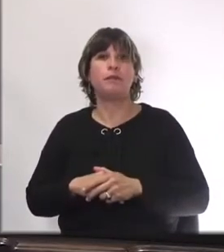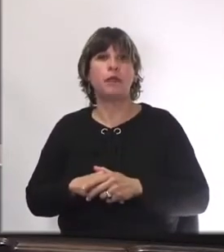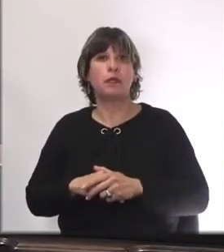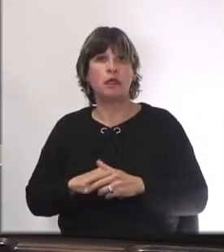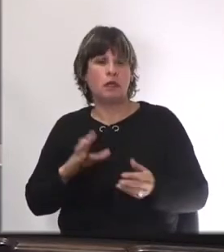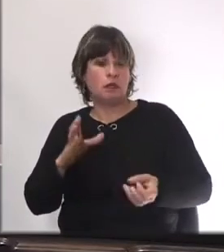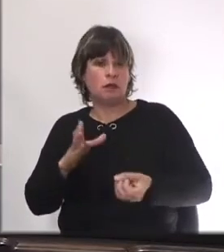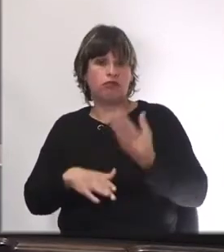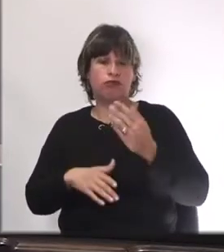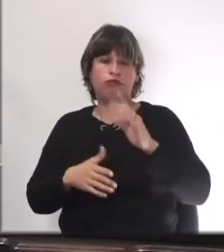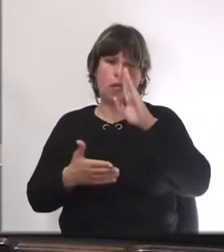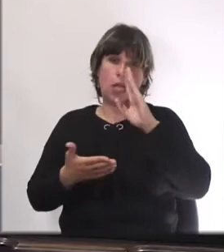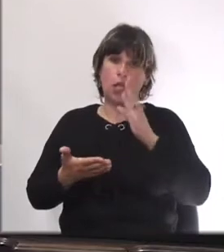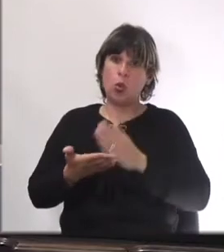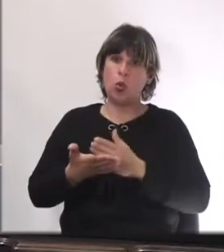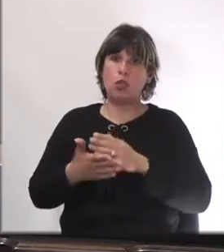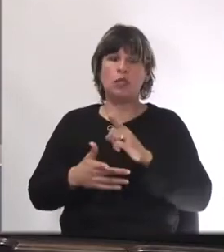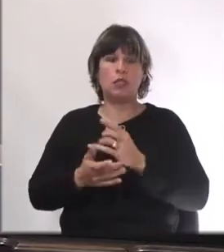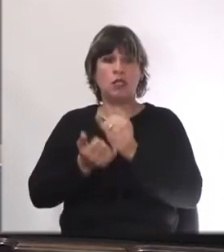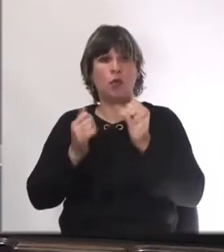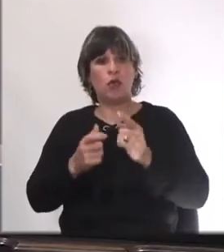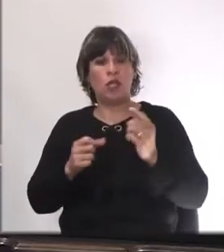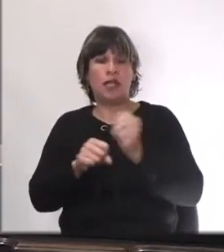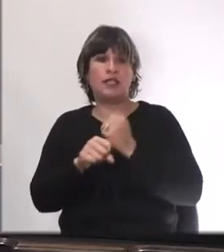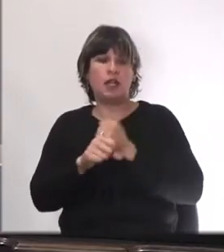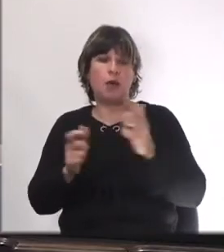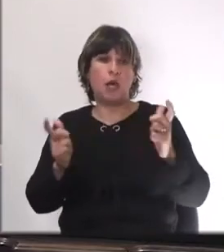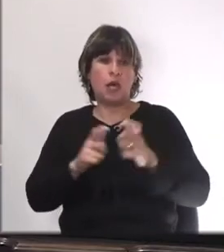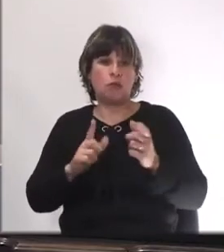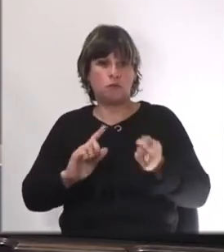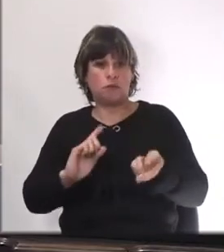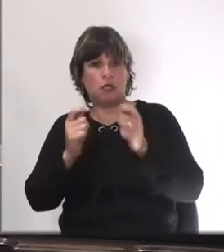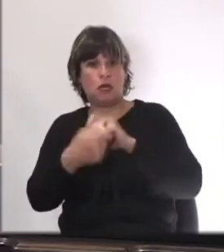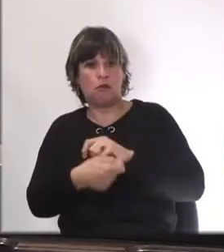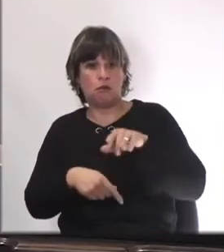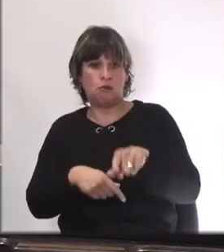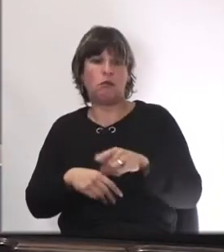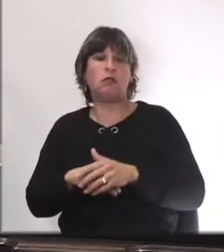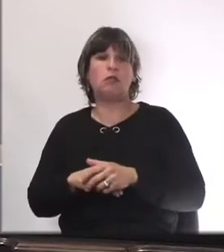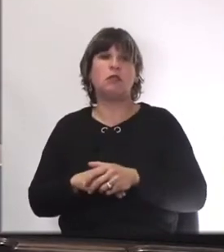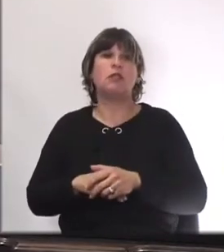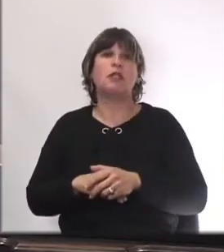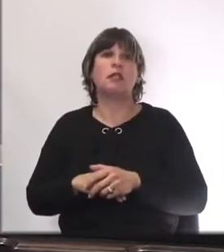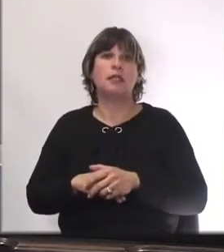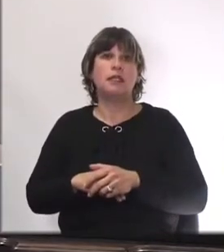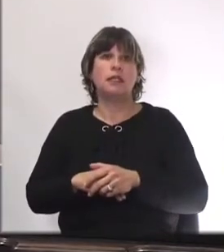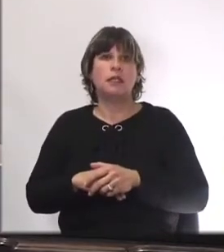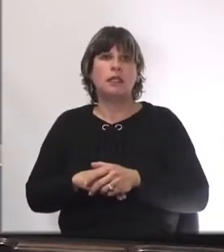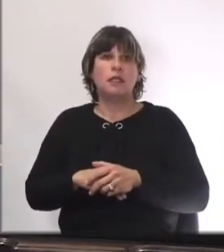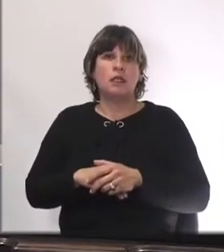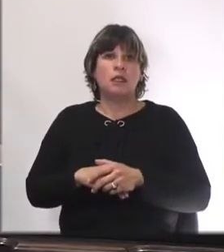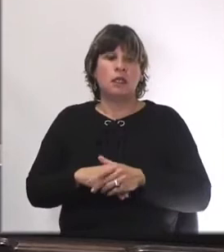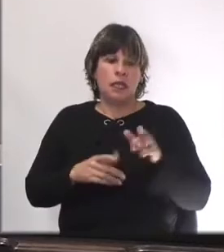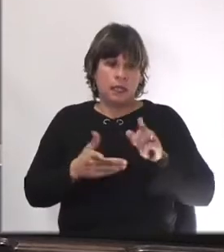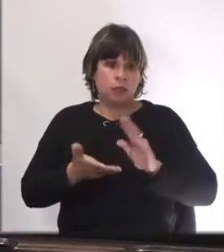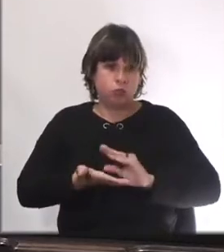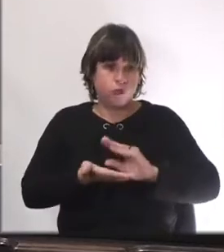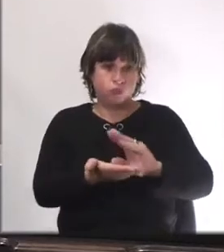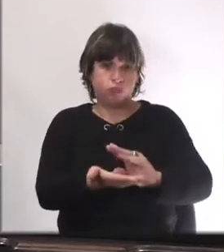Apareció el último día en el trabajo en comisión una modificación donde en realidad